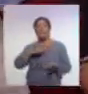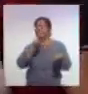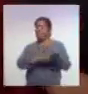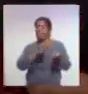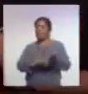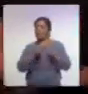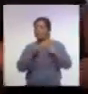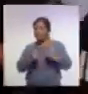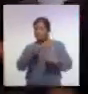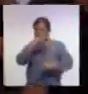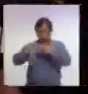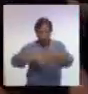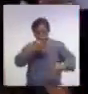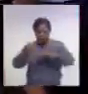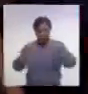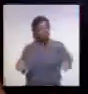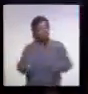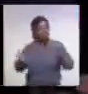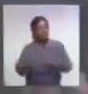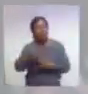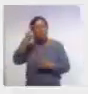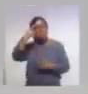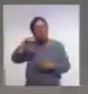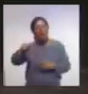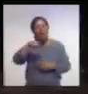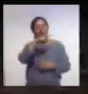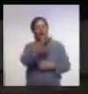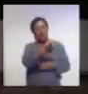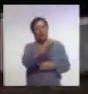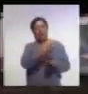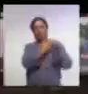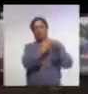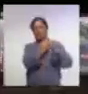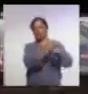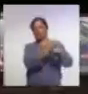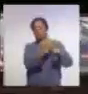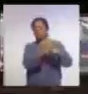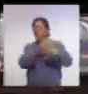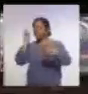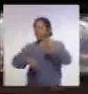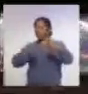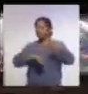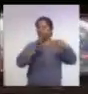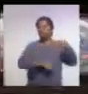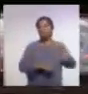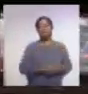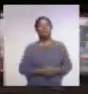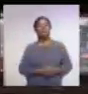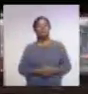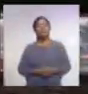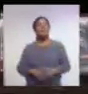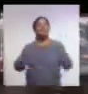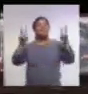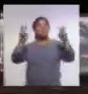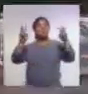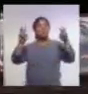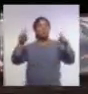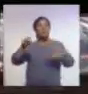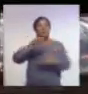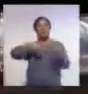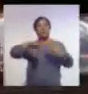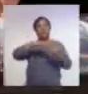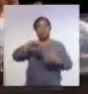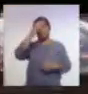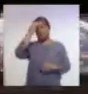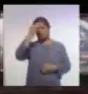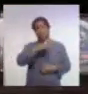en los infantes para erradicar estos fenómenos. Es un tema que verdaderamente todos debemos de conocer, saber